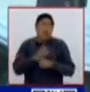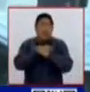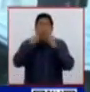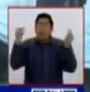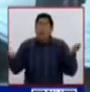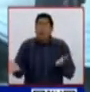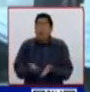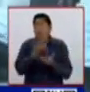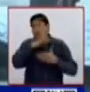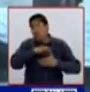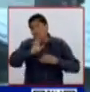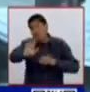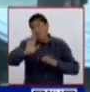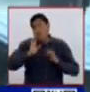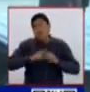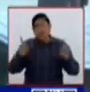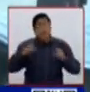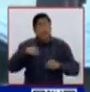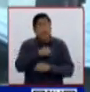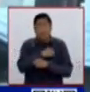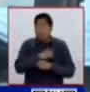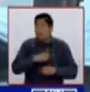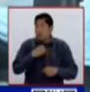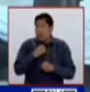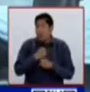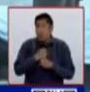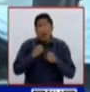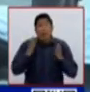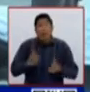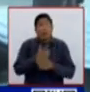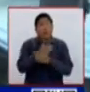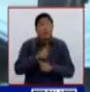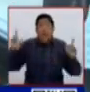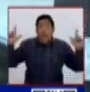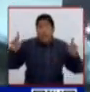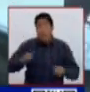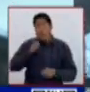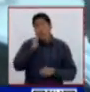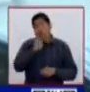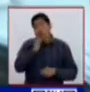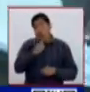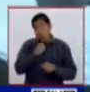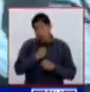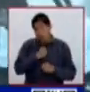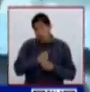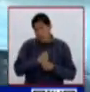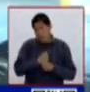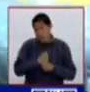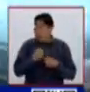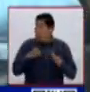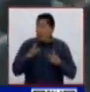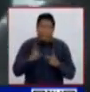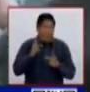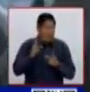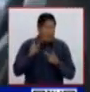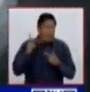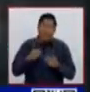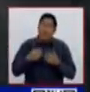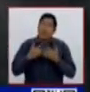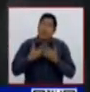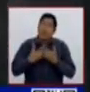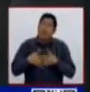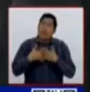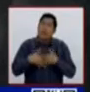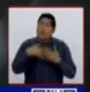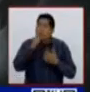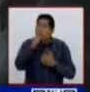nosotros somos transporte libre, nosotros vivimos del día. Perfecto. Hemos llegado a la Cámara de Empresarios Privados